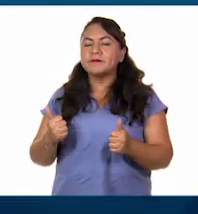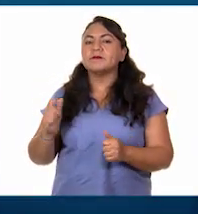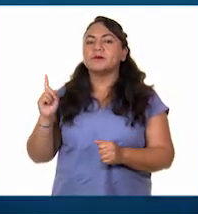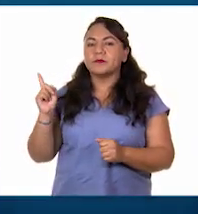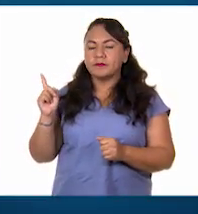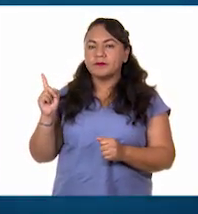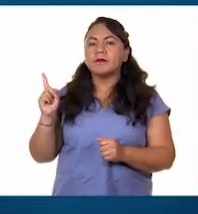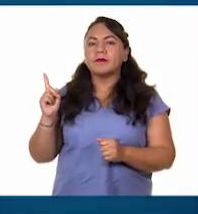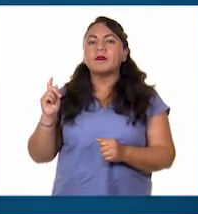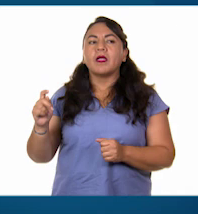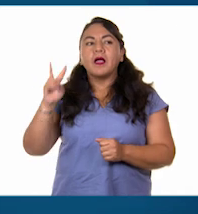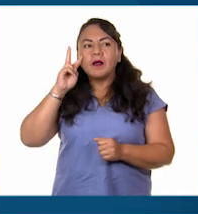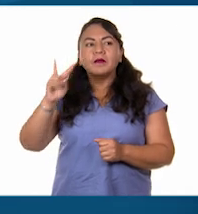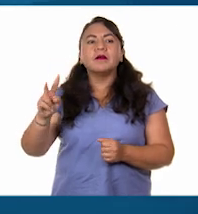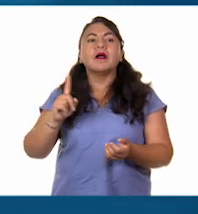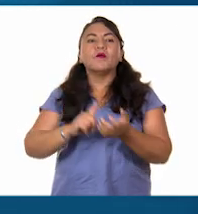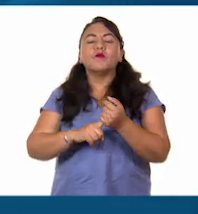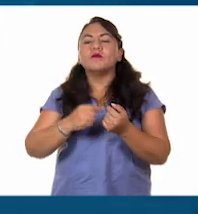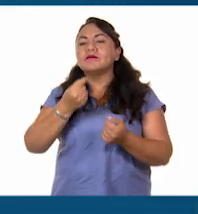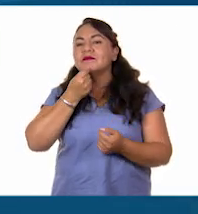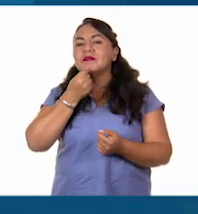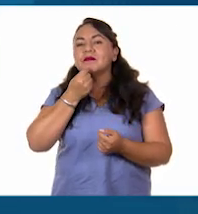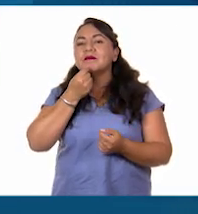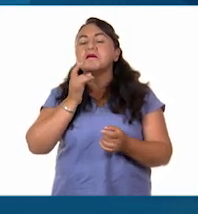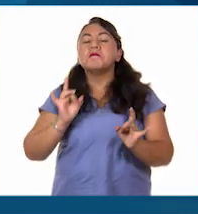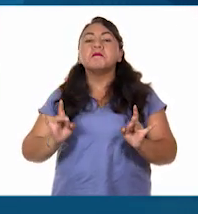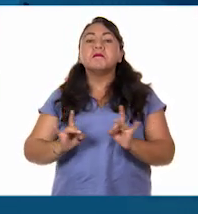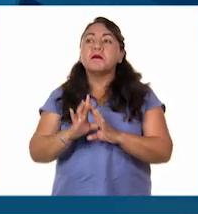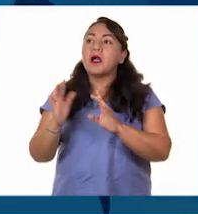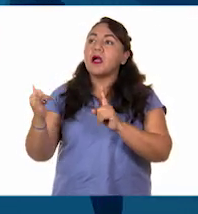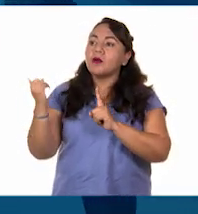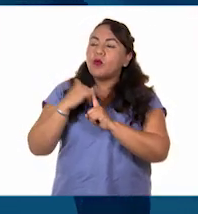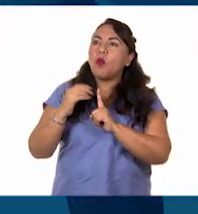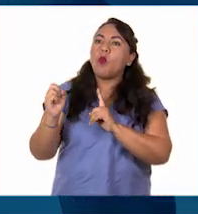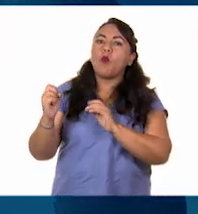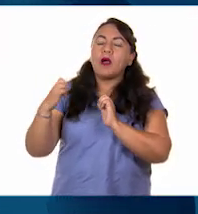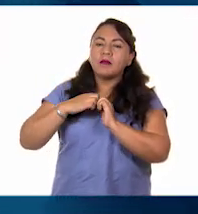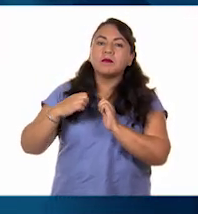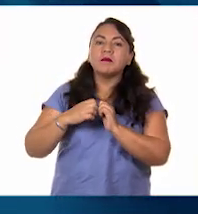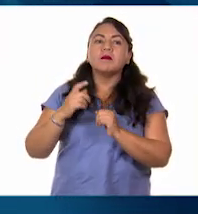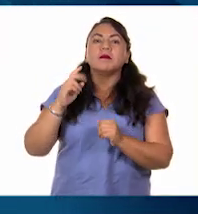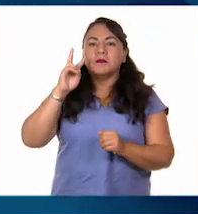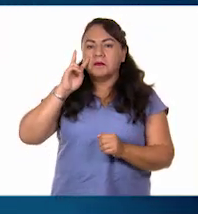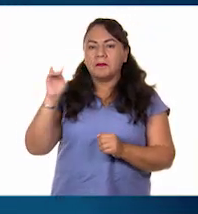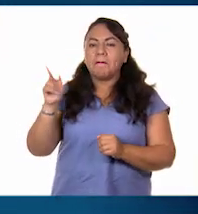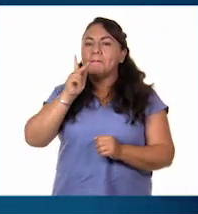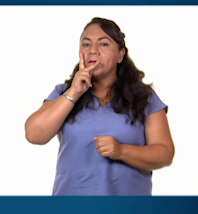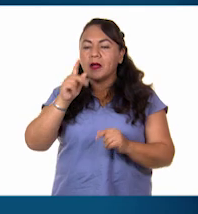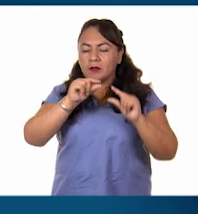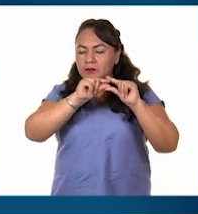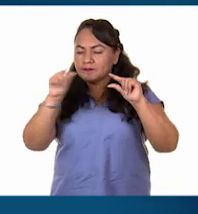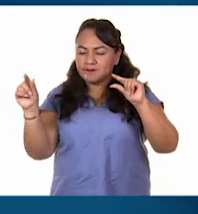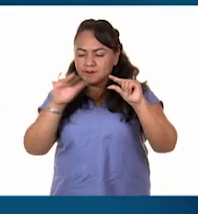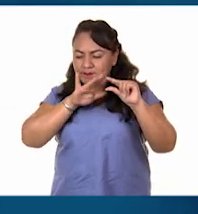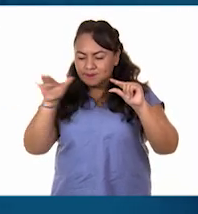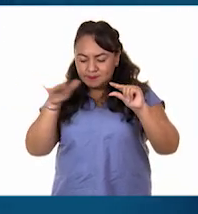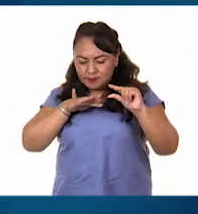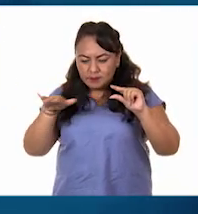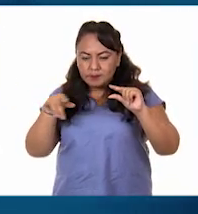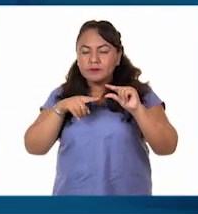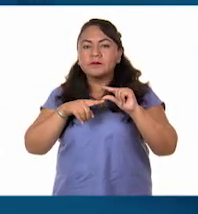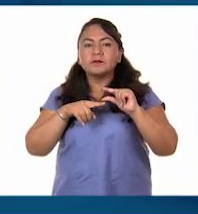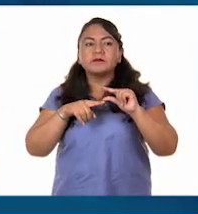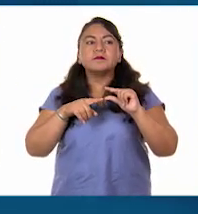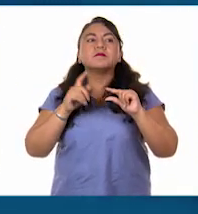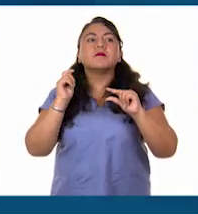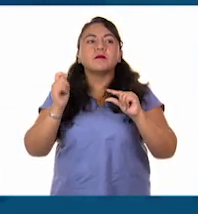que muestran en su cuerpo un niño o una niña que ha sufrido acoso. Pareciera que la frase completa es